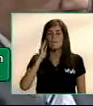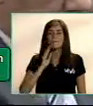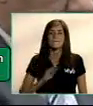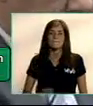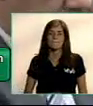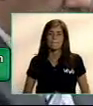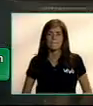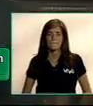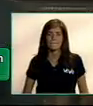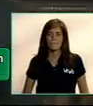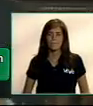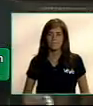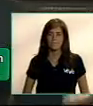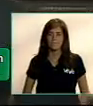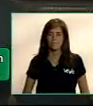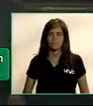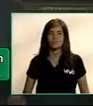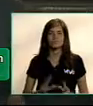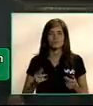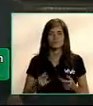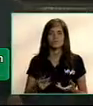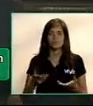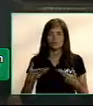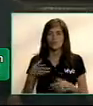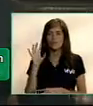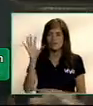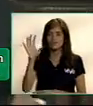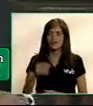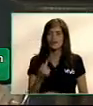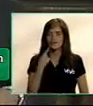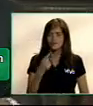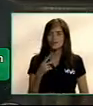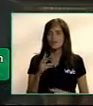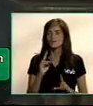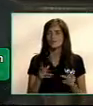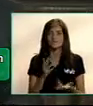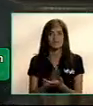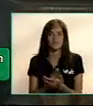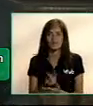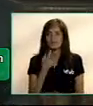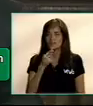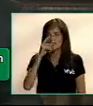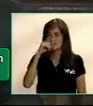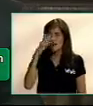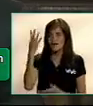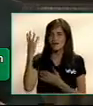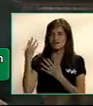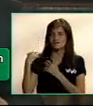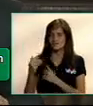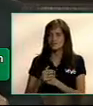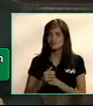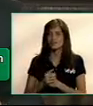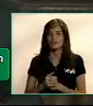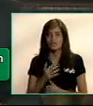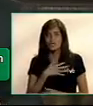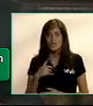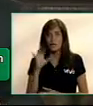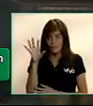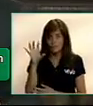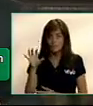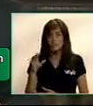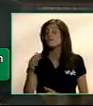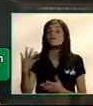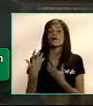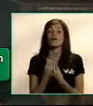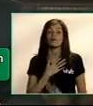Y bueno, nos dejó esta patria. Él decía siempre, desde hace años, los que quieran patria, vengan